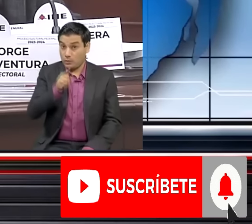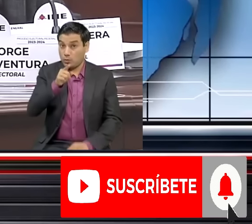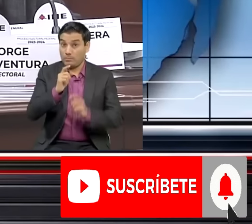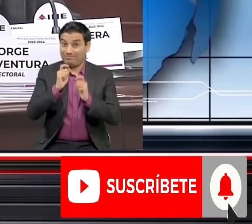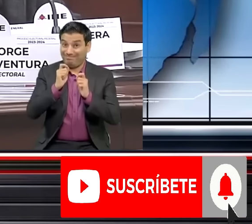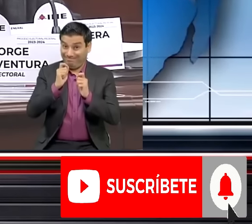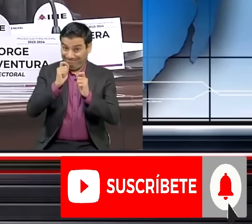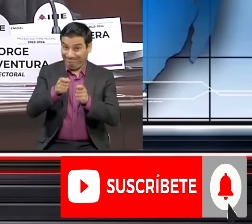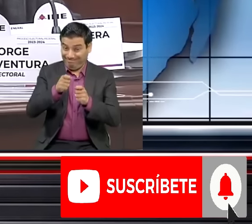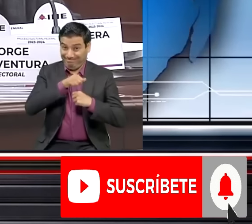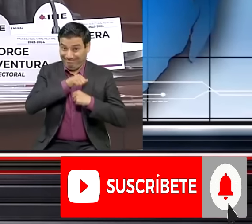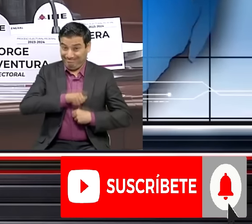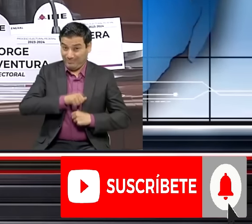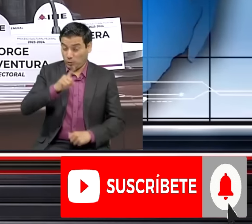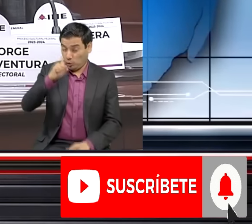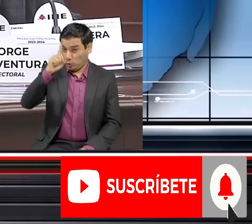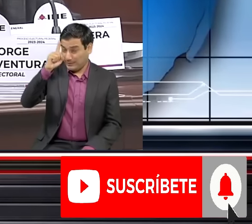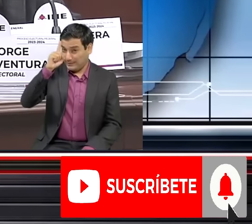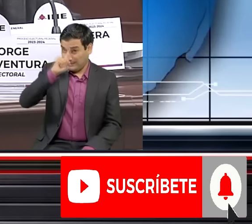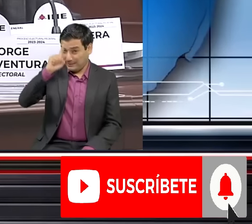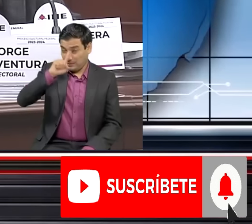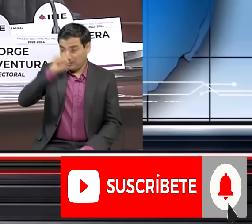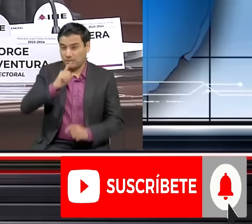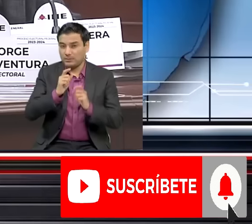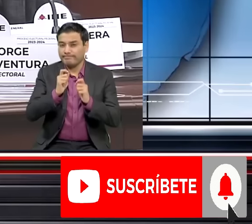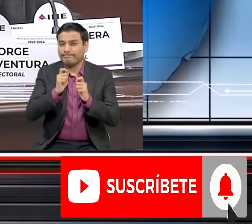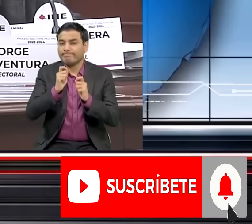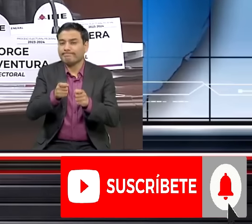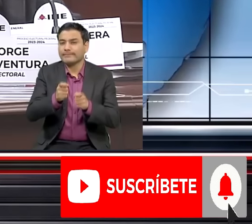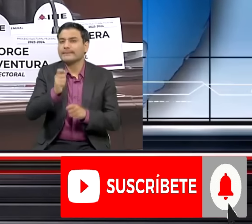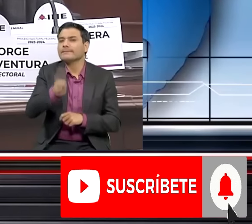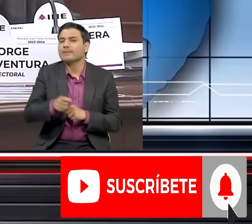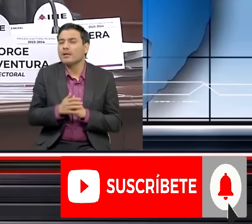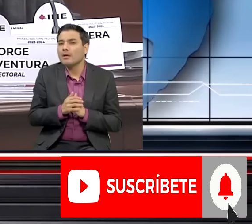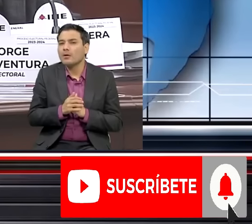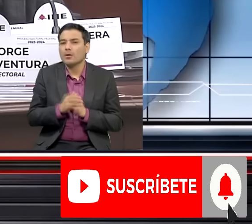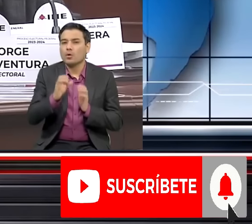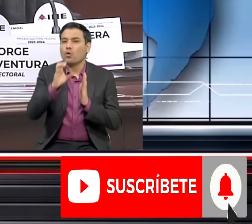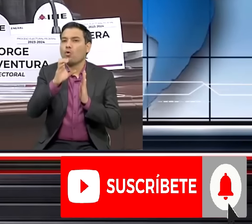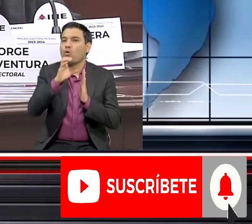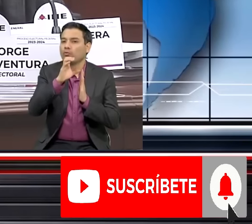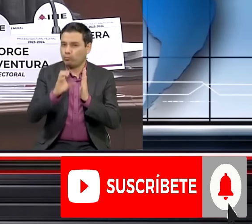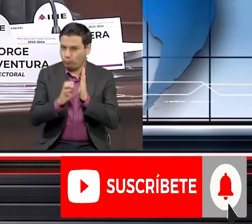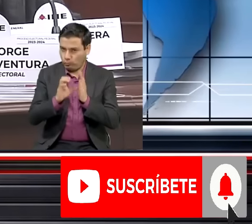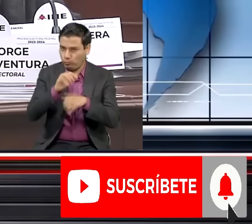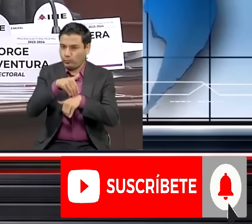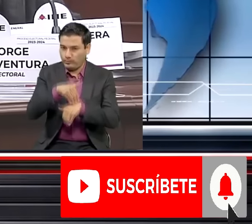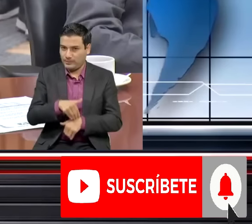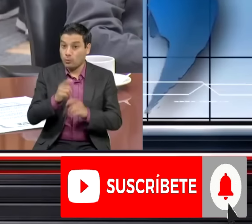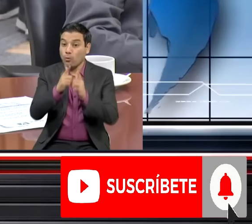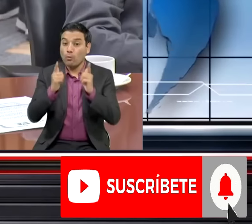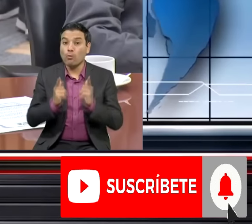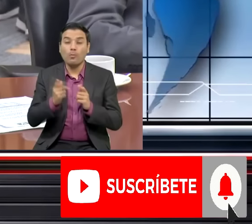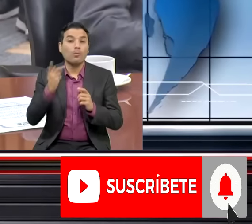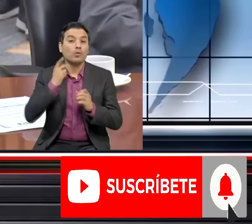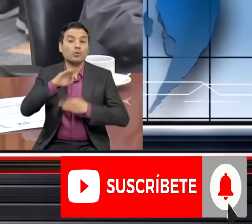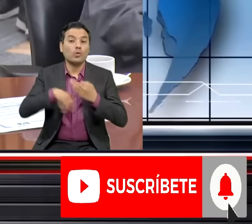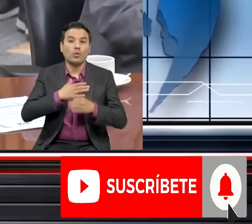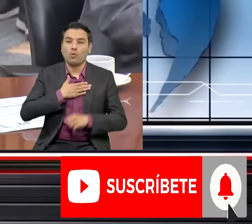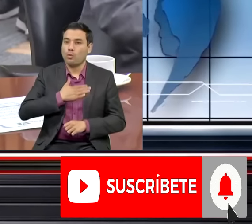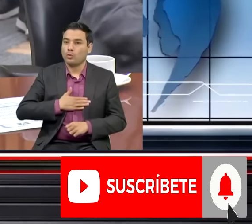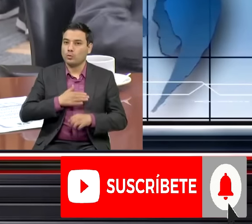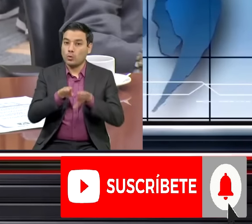tiene deriva o más bien implica una obligación constitucional de imparcialidad. Yo, en todo el tiempo que